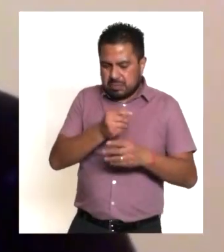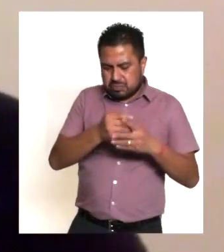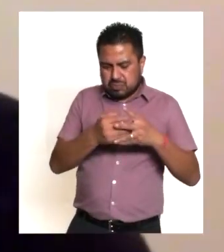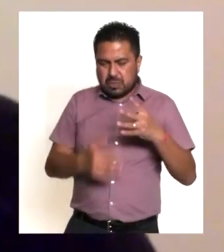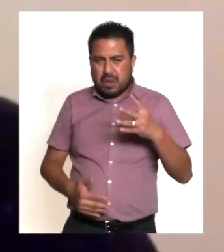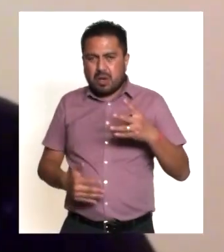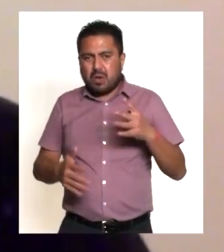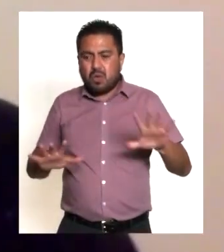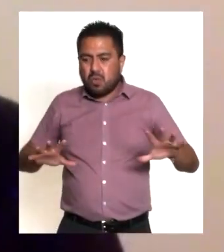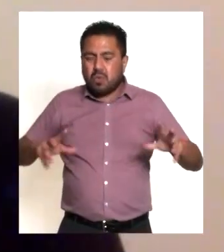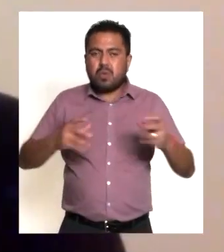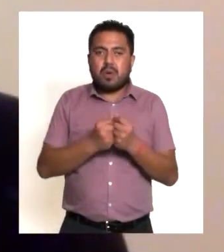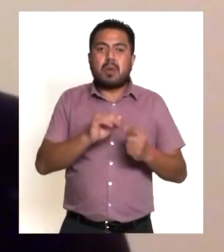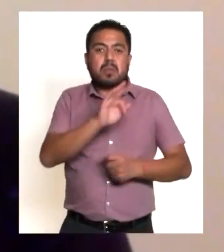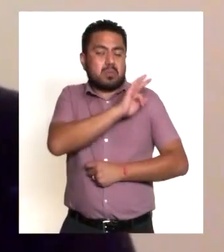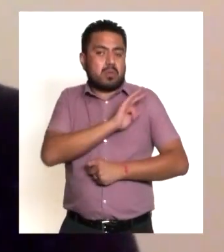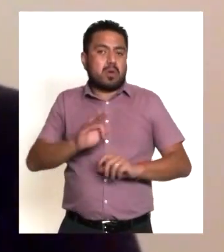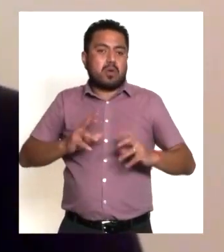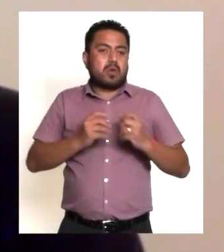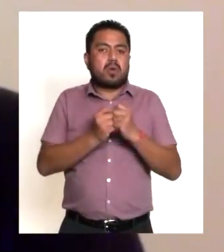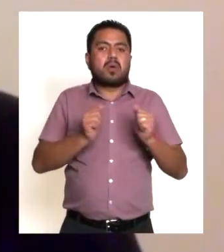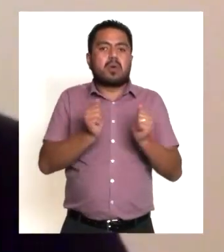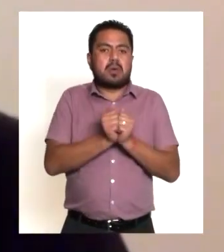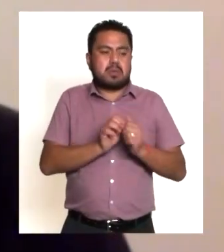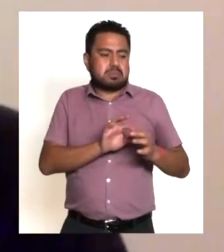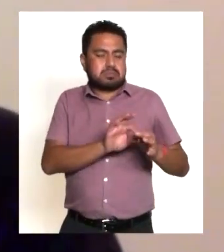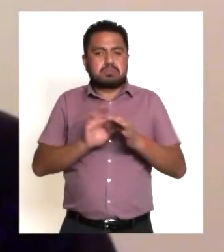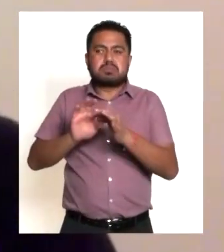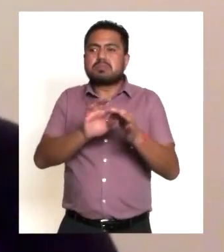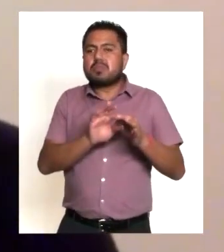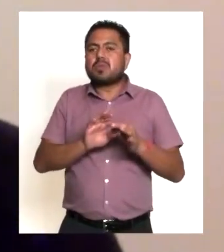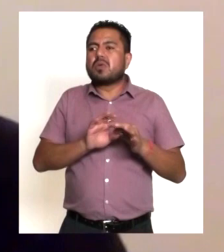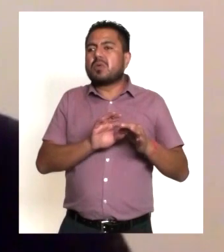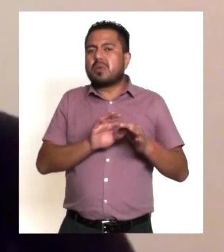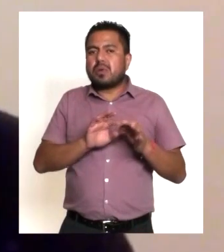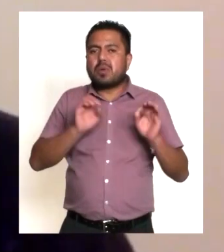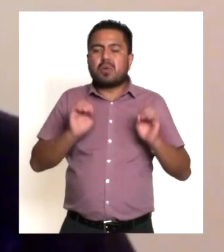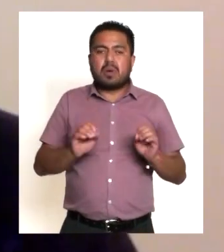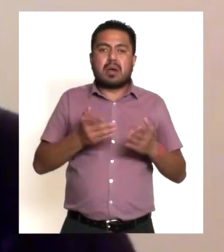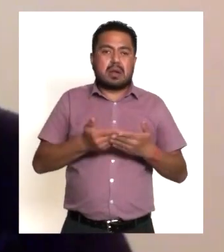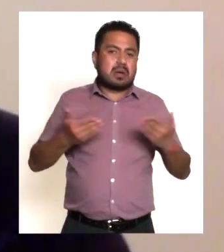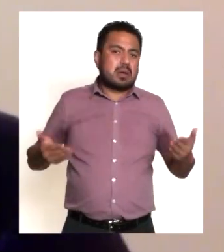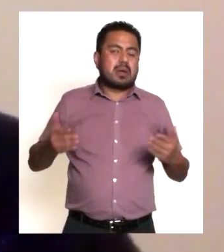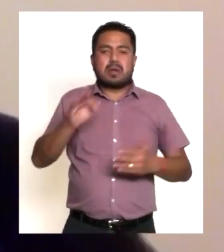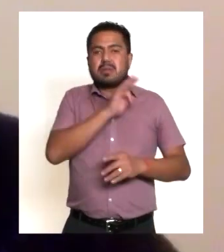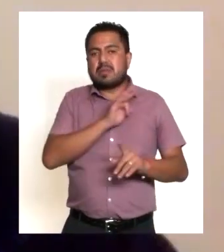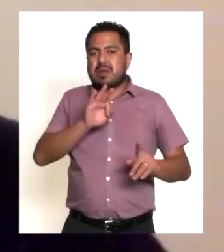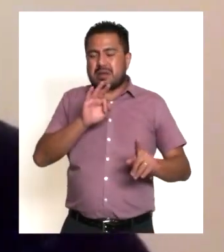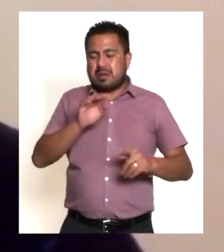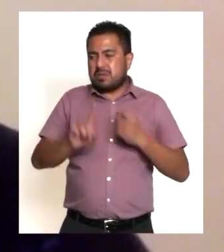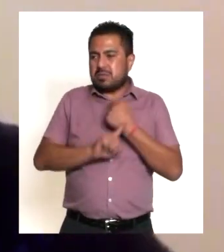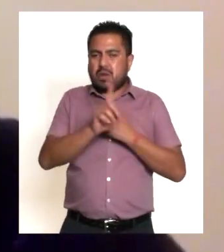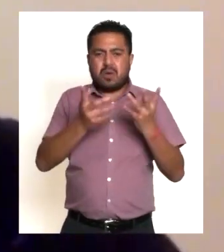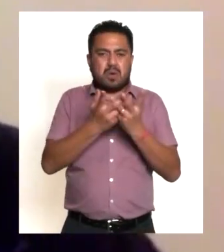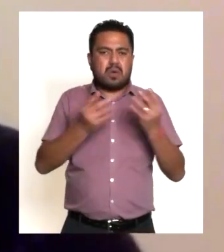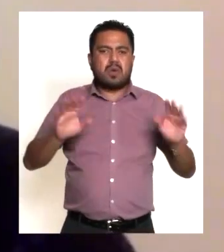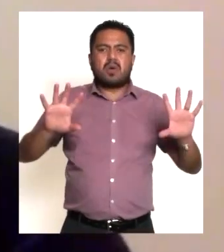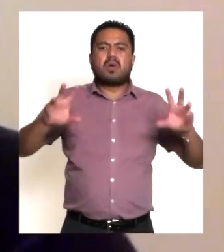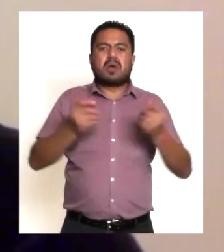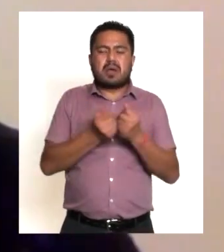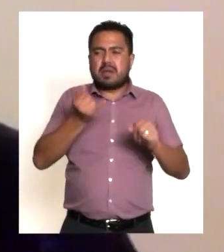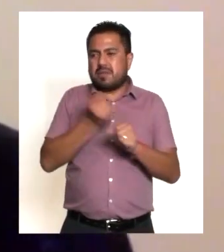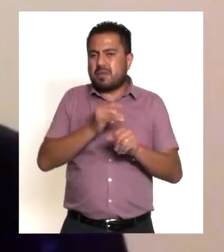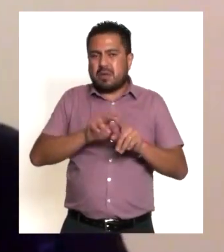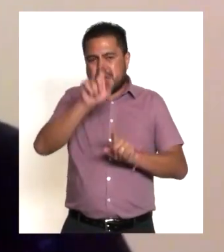una serie de estados juntos que pueden estar colapsados o pueden estar unidos. Y entonces puede, digamos, resolver